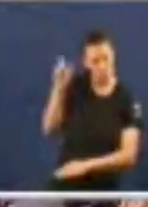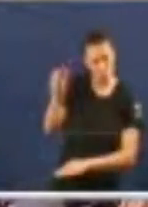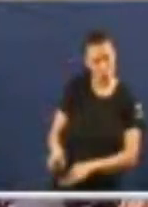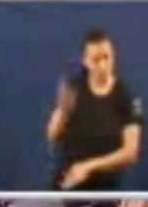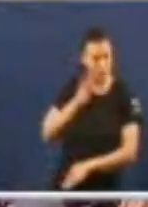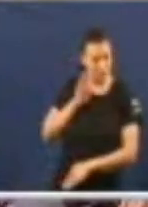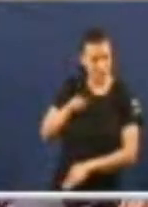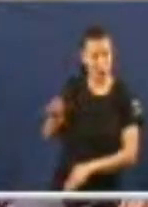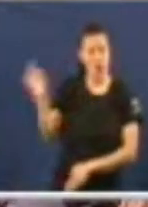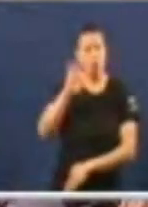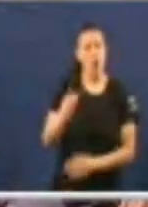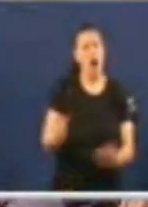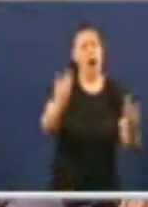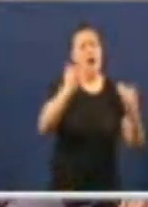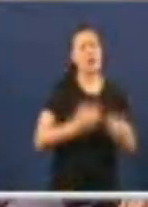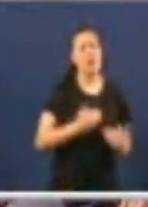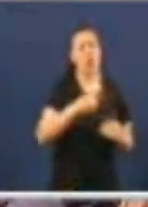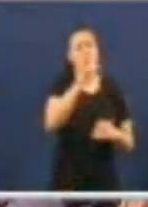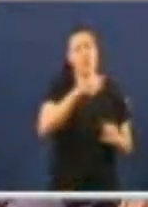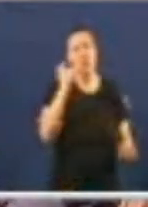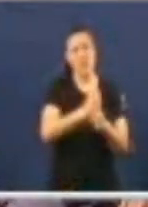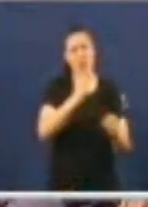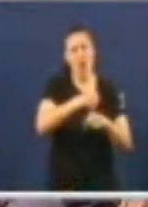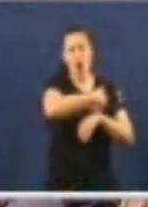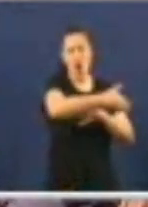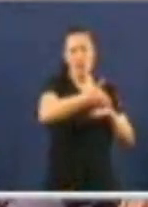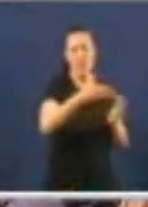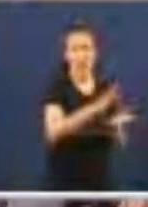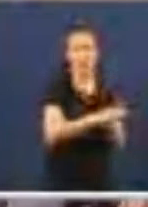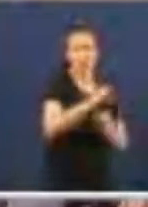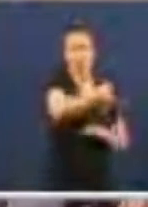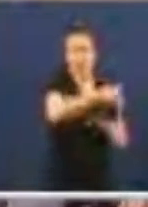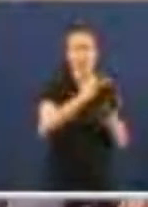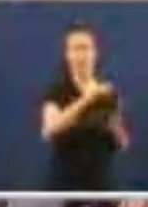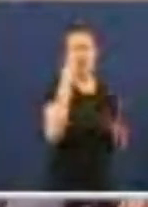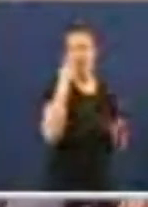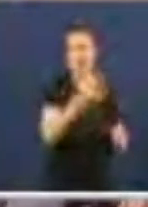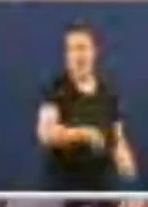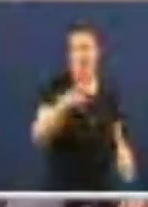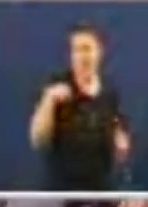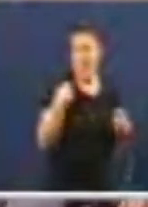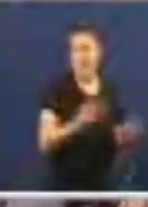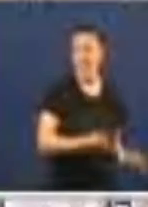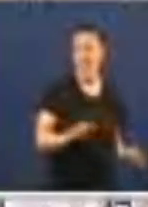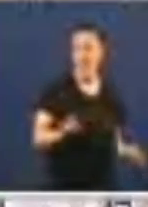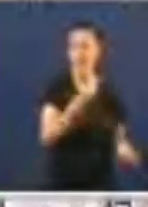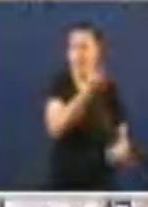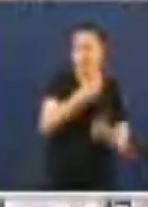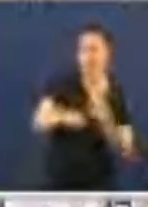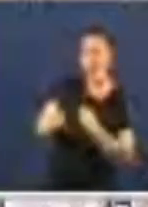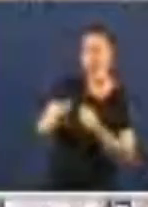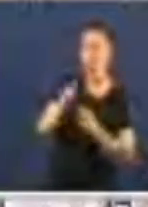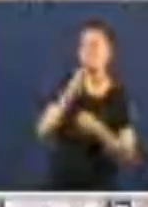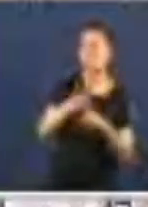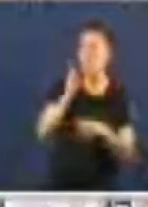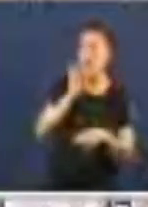do lado do emprego da Costa da Morte, da defensa dos intereses xerais e para unha venda que non só sería ilegal,